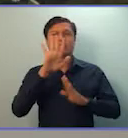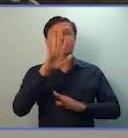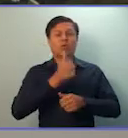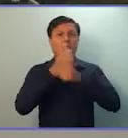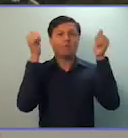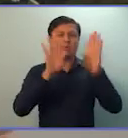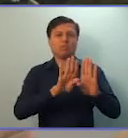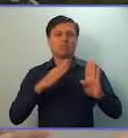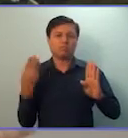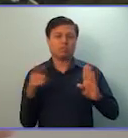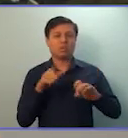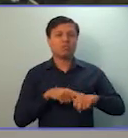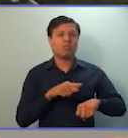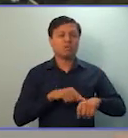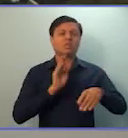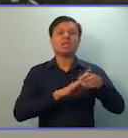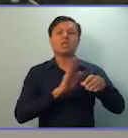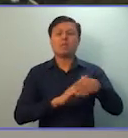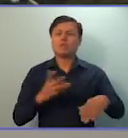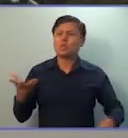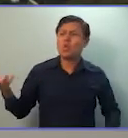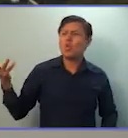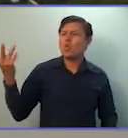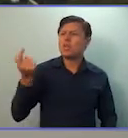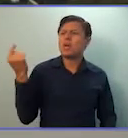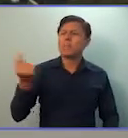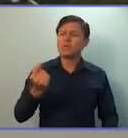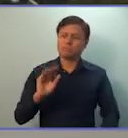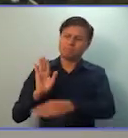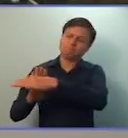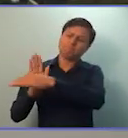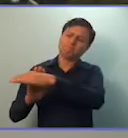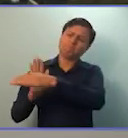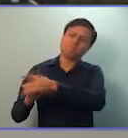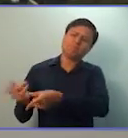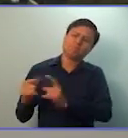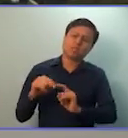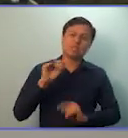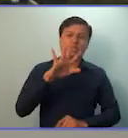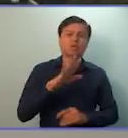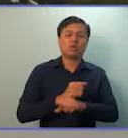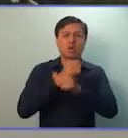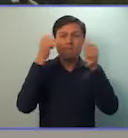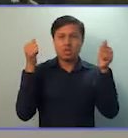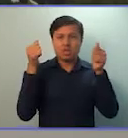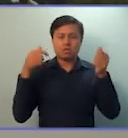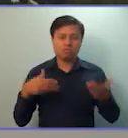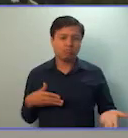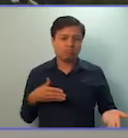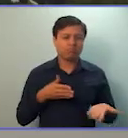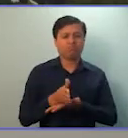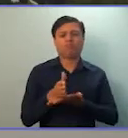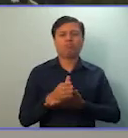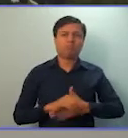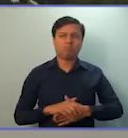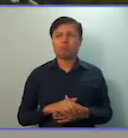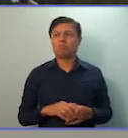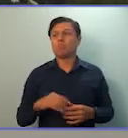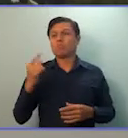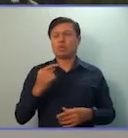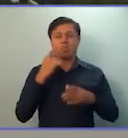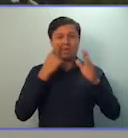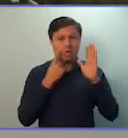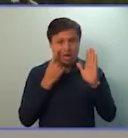a esa hora se convoca todas las estructuras o los organismos electorales decir las juntas receptoras de voto los